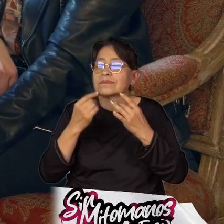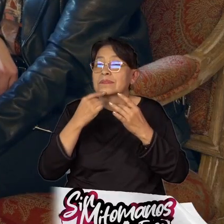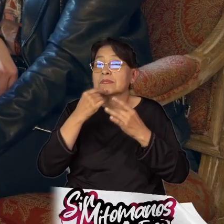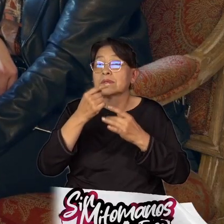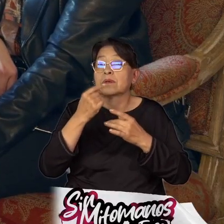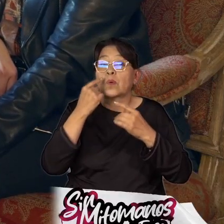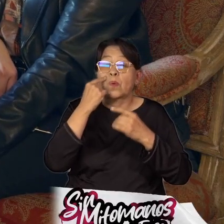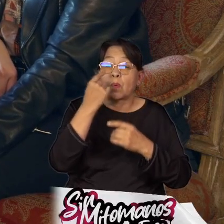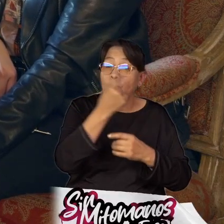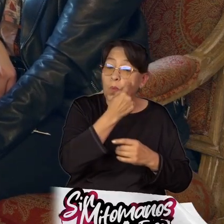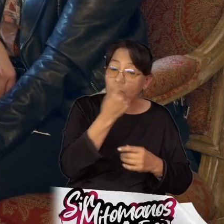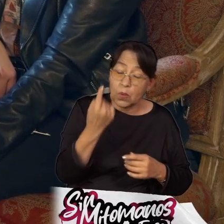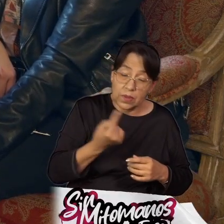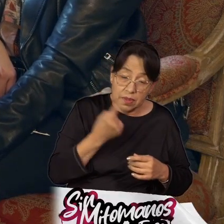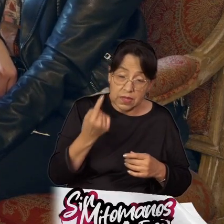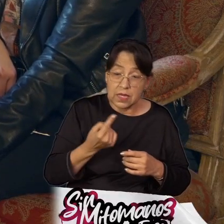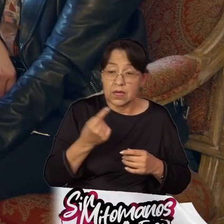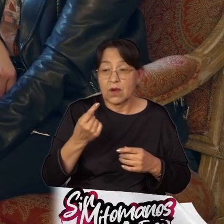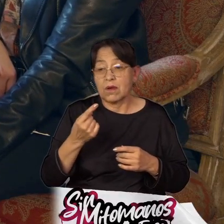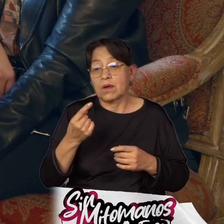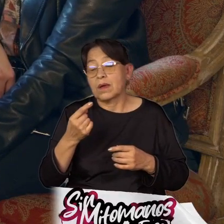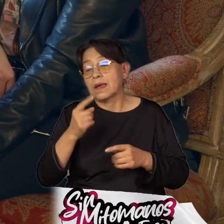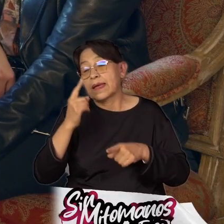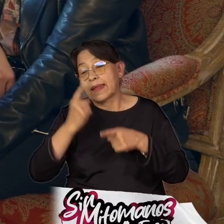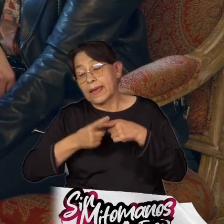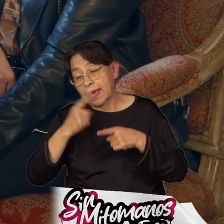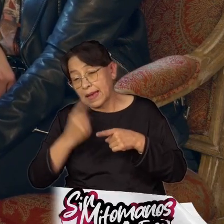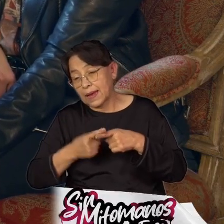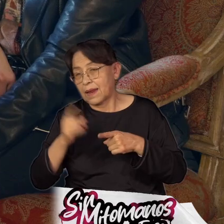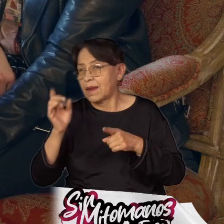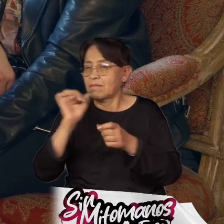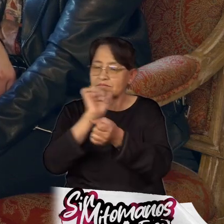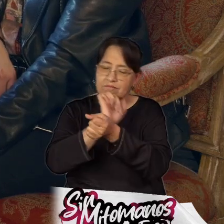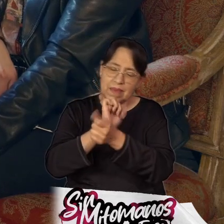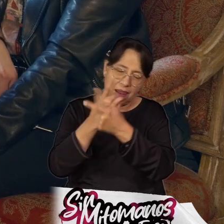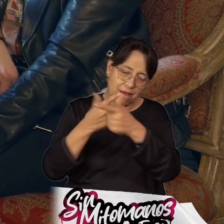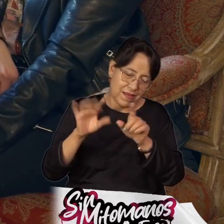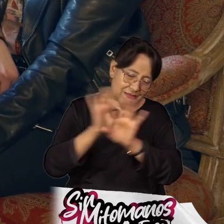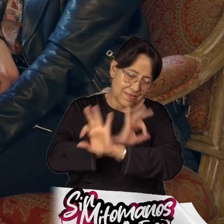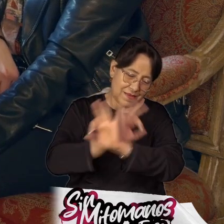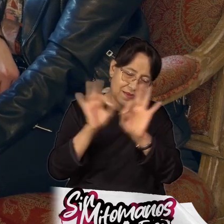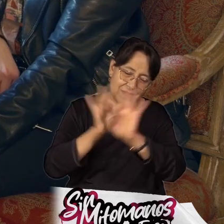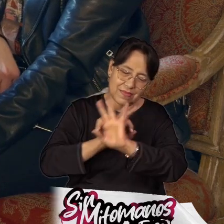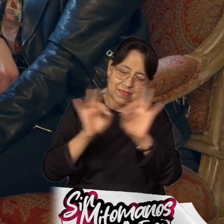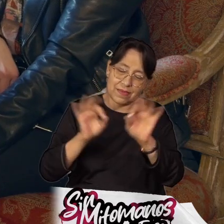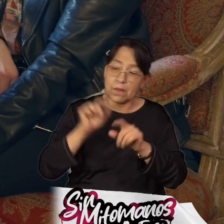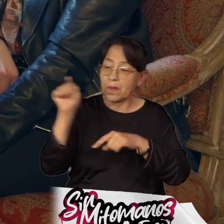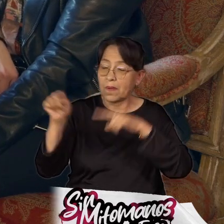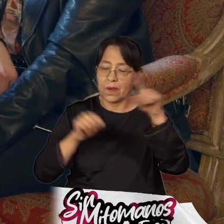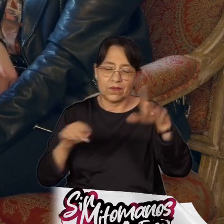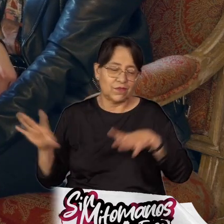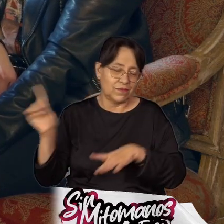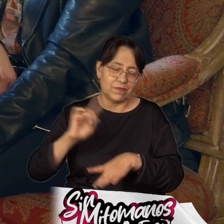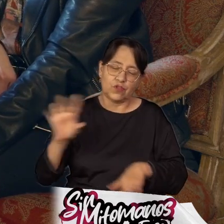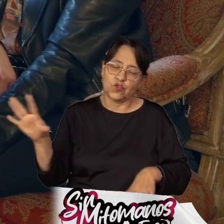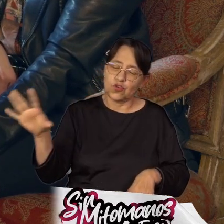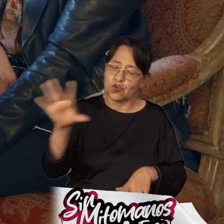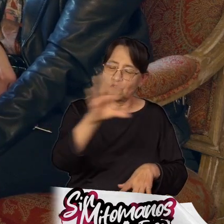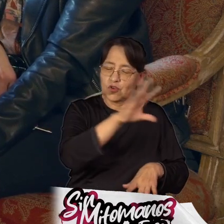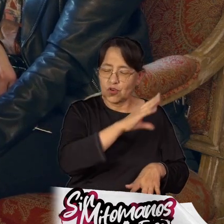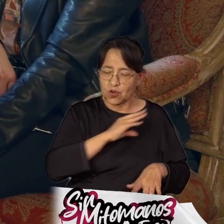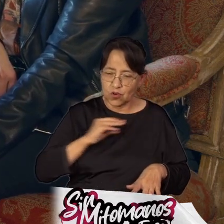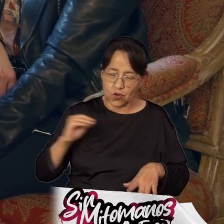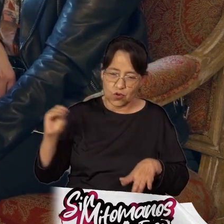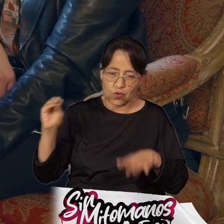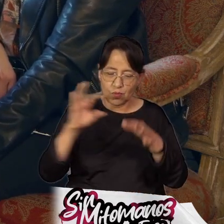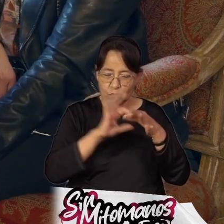donde ya no va a haber ni judío ni griego, como dice Gálatas 3, ni esclavo ni libre, ni unos u otros, sino que